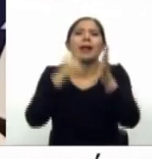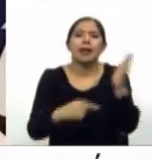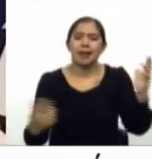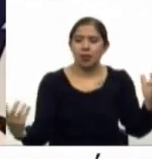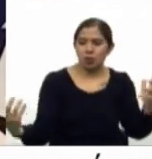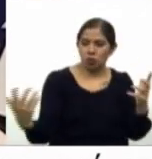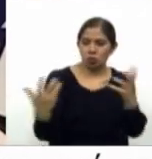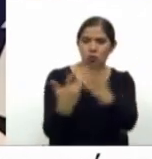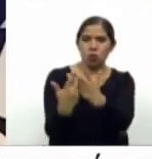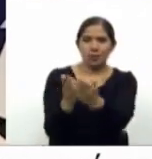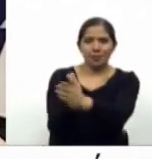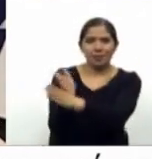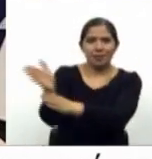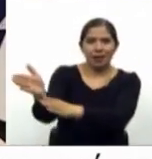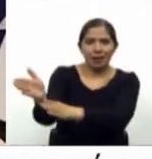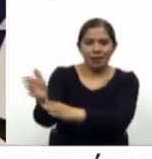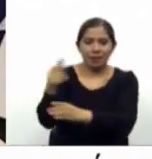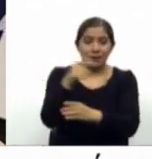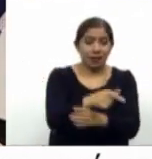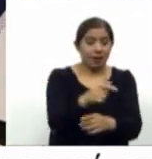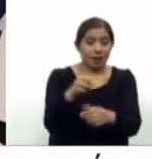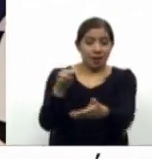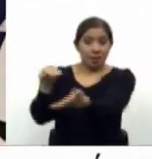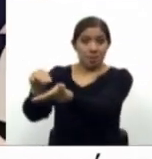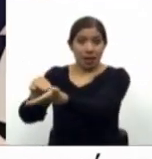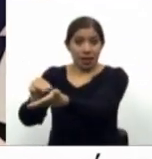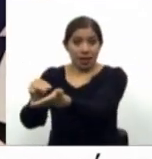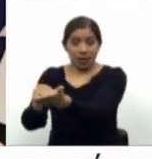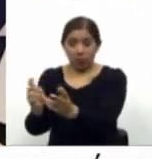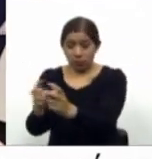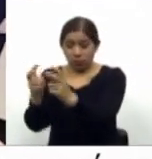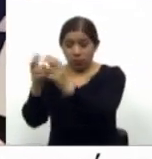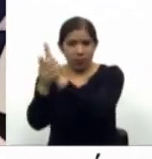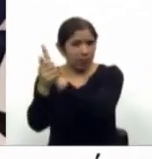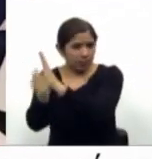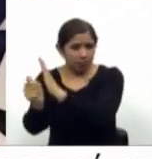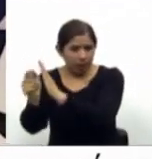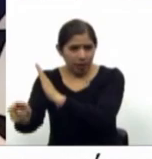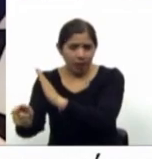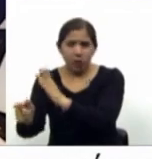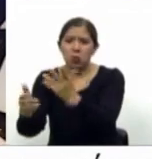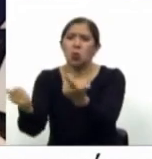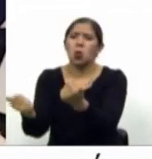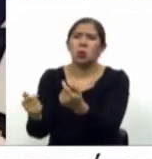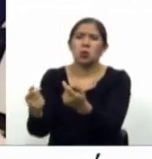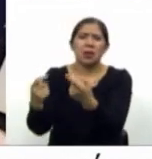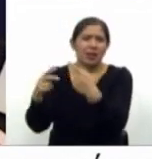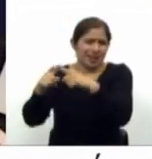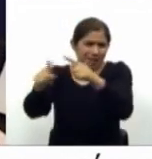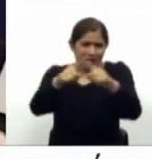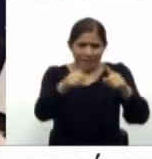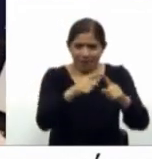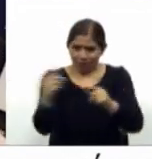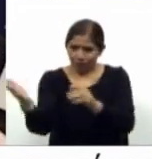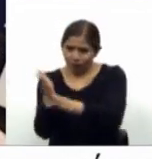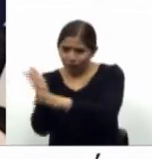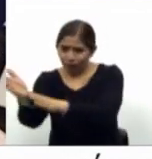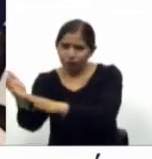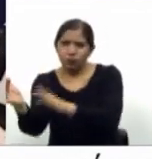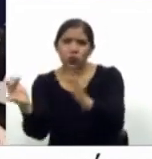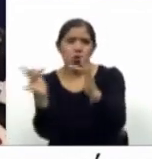entre los especialistas, oncólogos, clínicos, quirúrgicos, radioterapeutas de los distintos hospitales de los